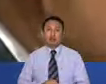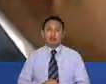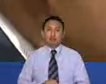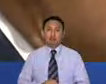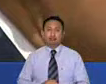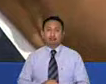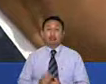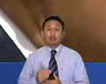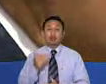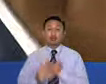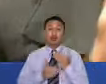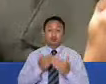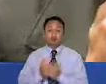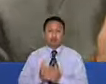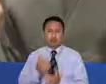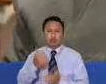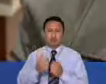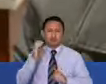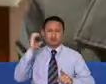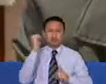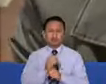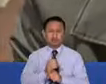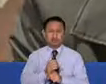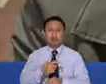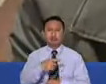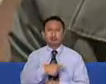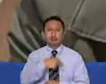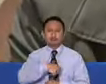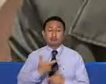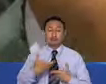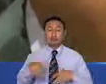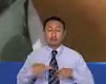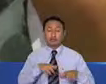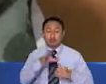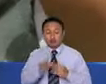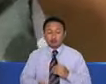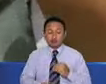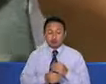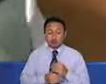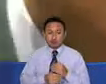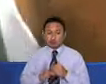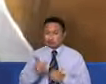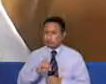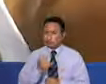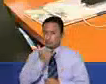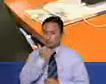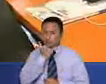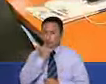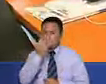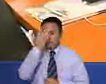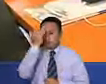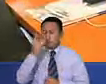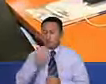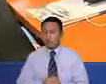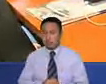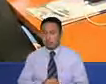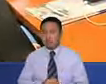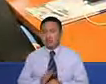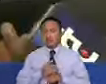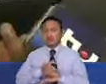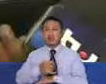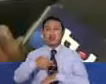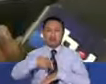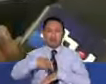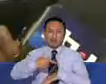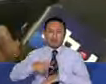en críticas. Hay quienes consideran que esta acción de completar no debió darse porque se lo resolvió fuera de plazos. De hecho,